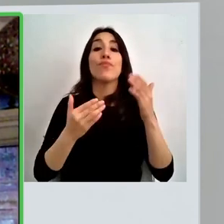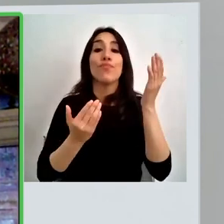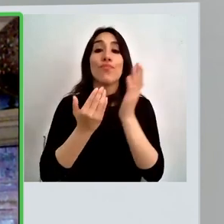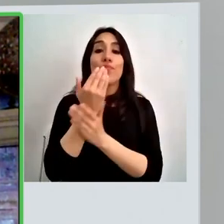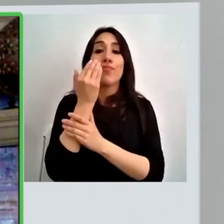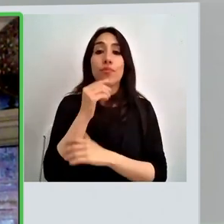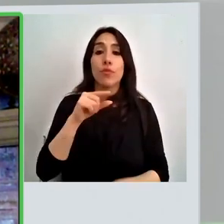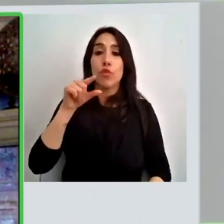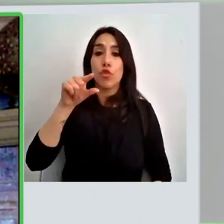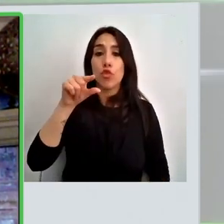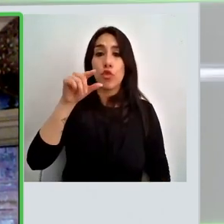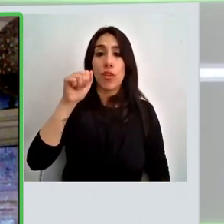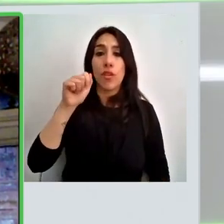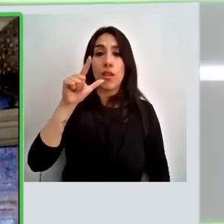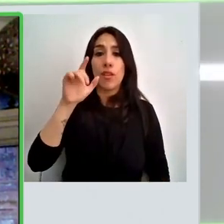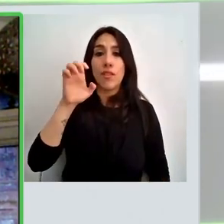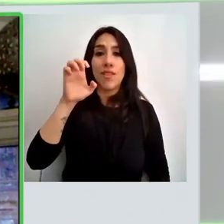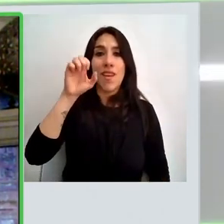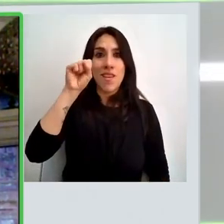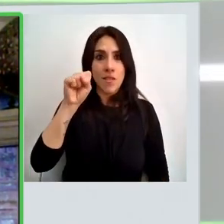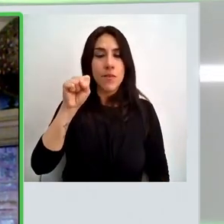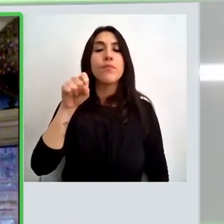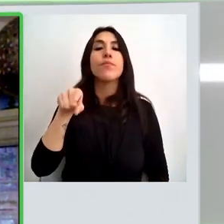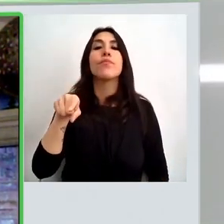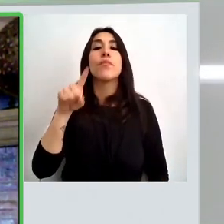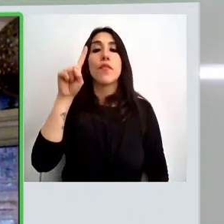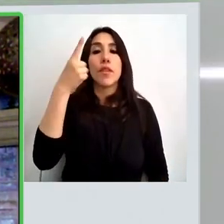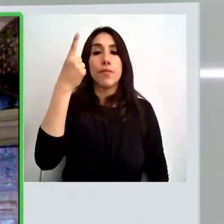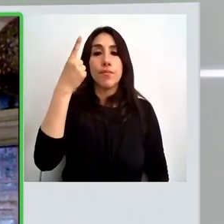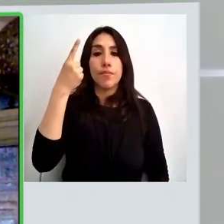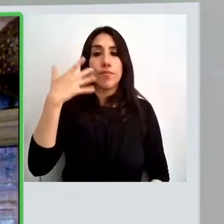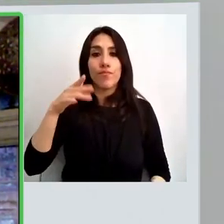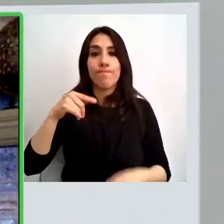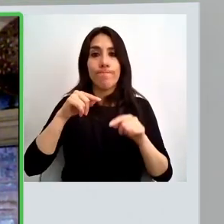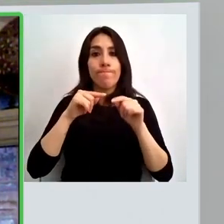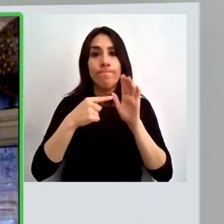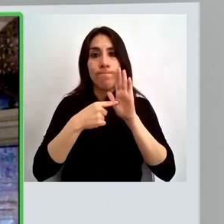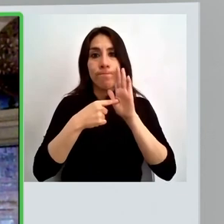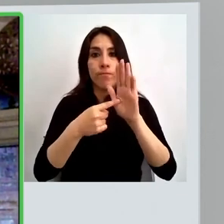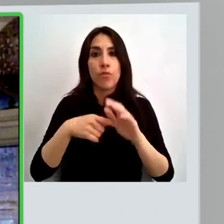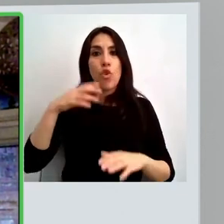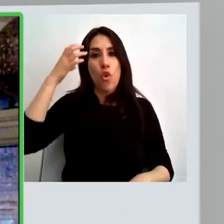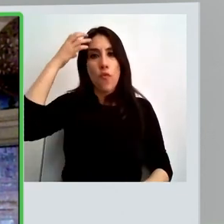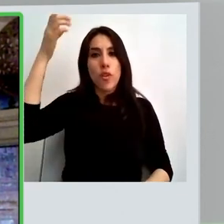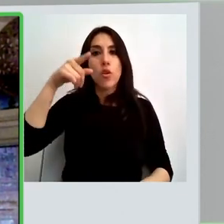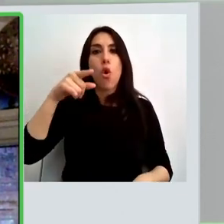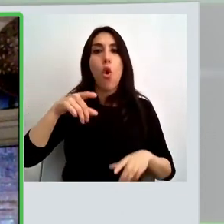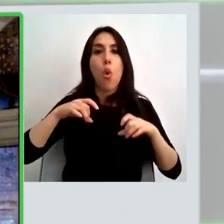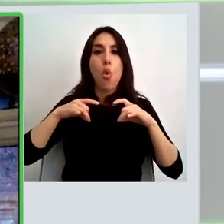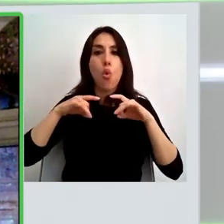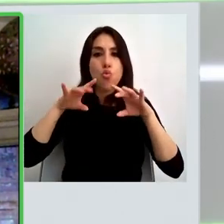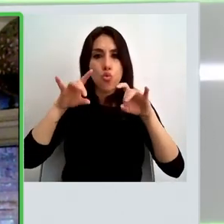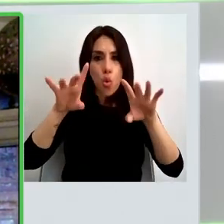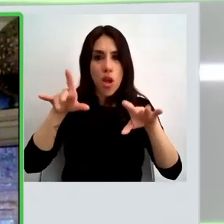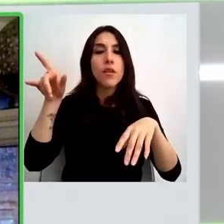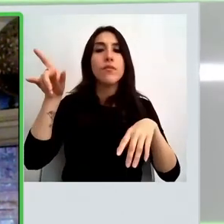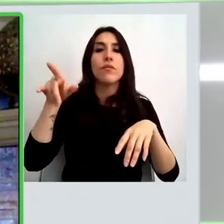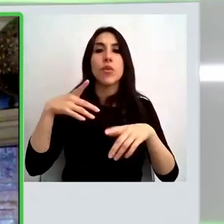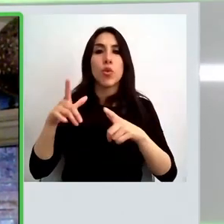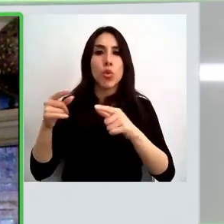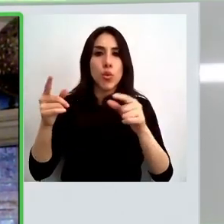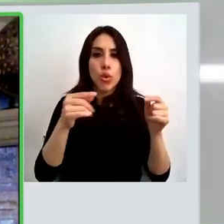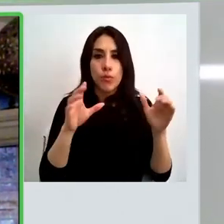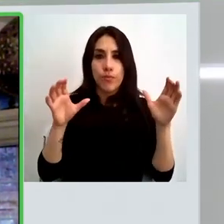el primer departamento del gobierno del gobierno de no estrellas fueron los que lo hicieron un grupo de recursos para empleados